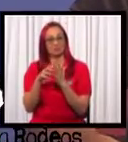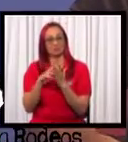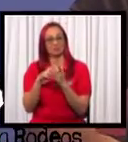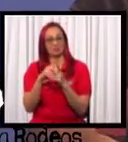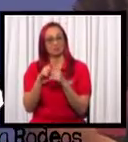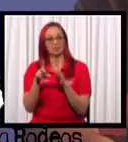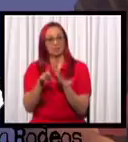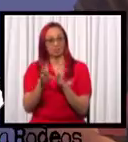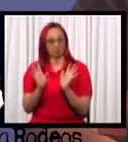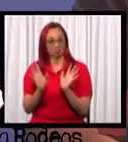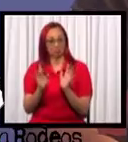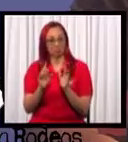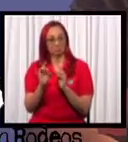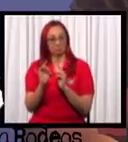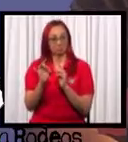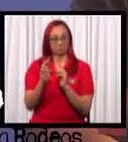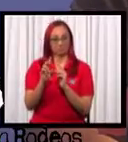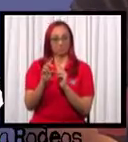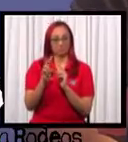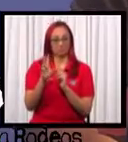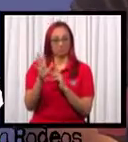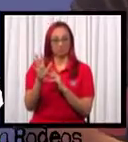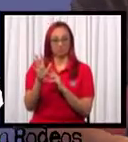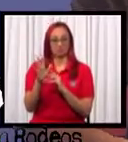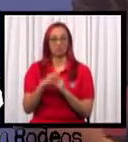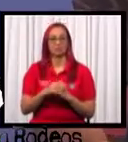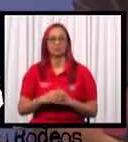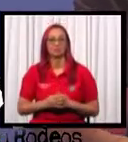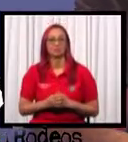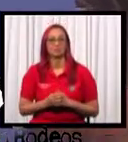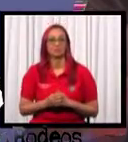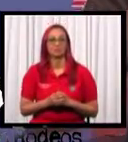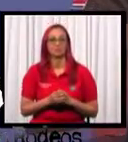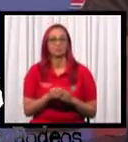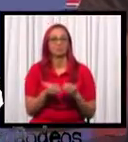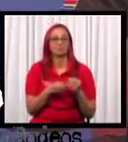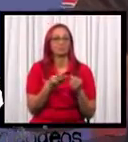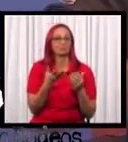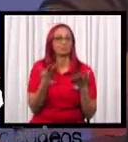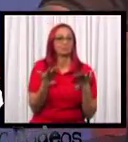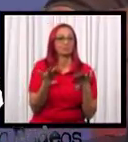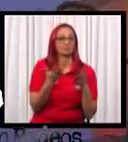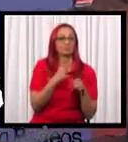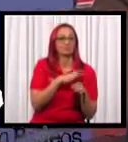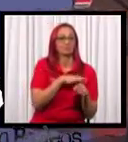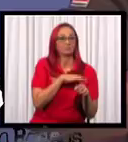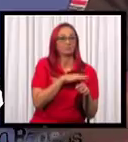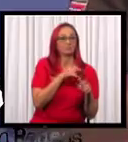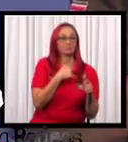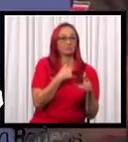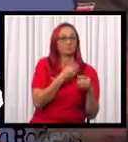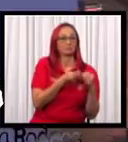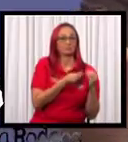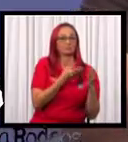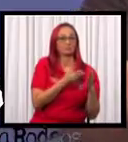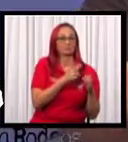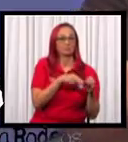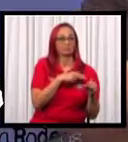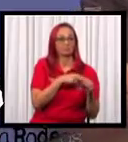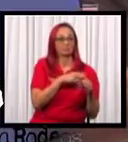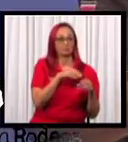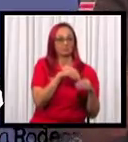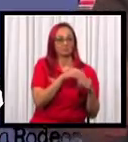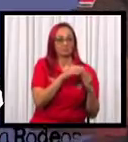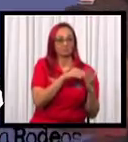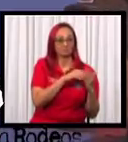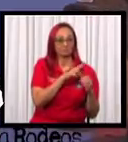la 8285, que lo que permite es que haya producción nacional, industrialización nacional.